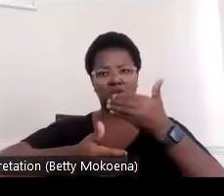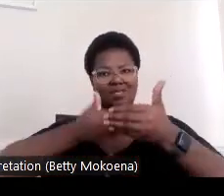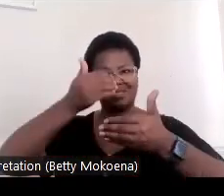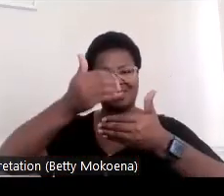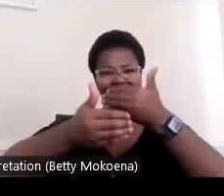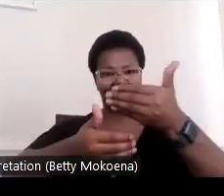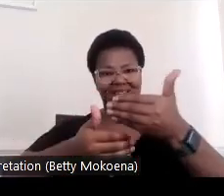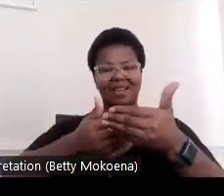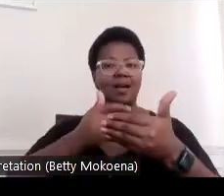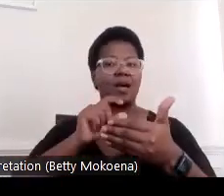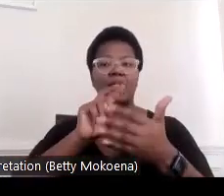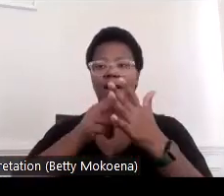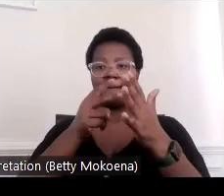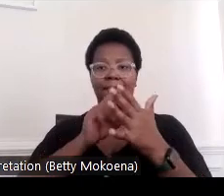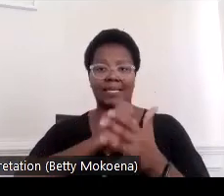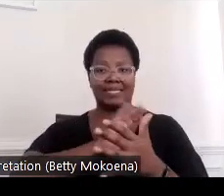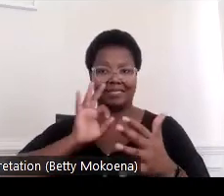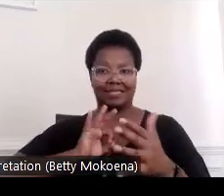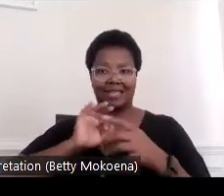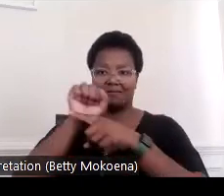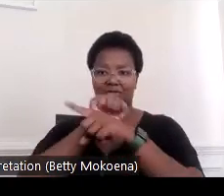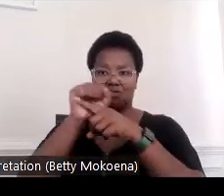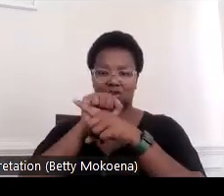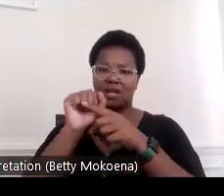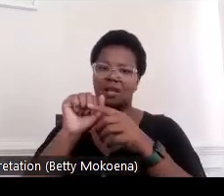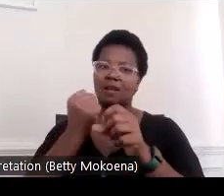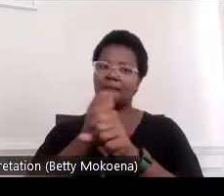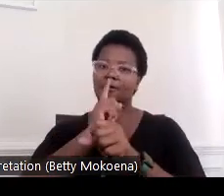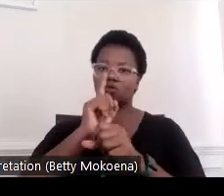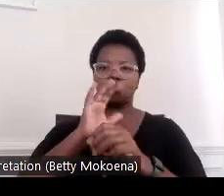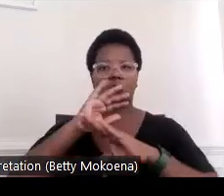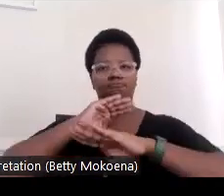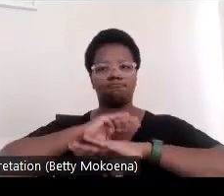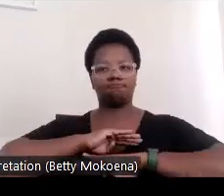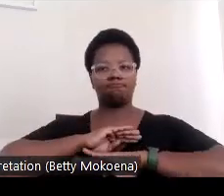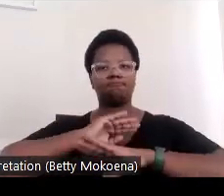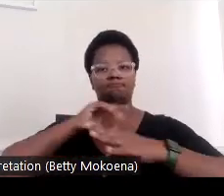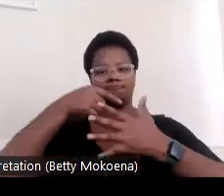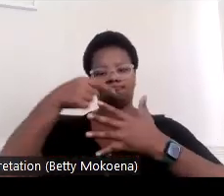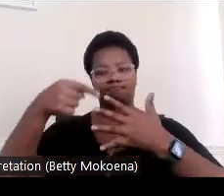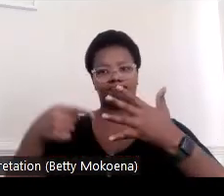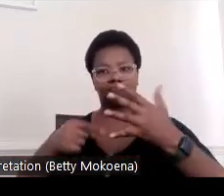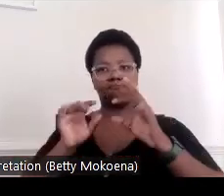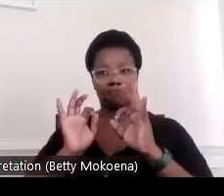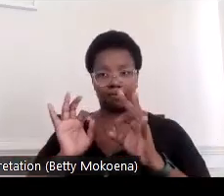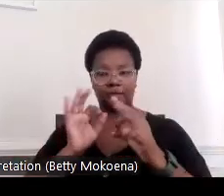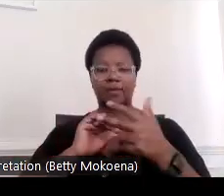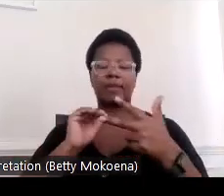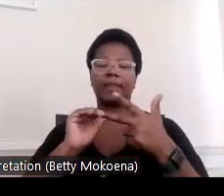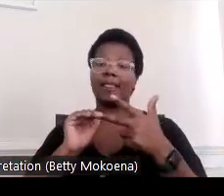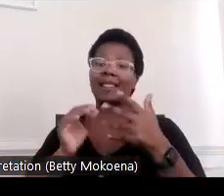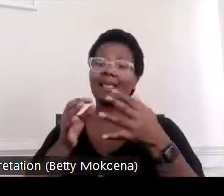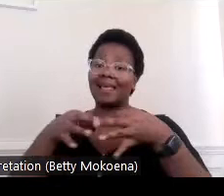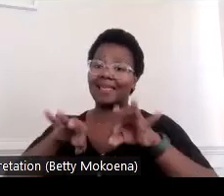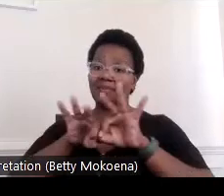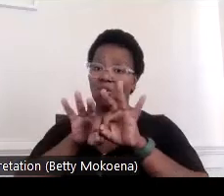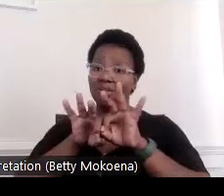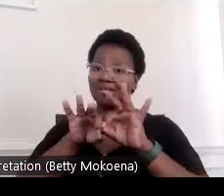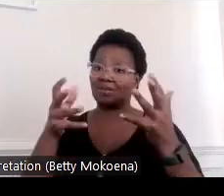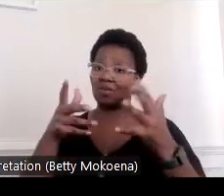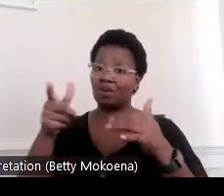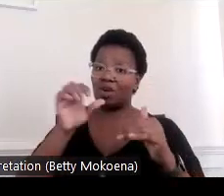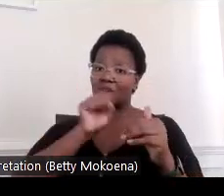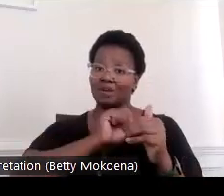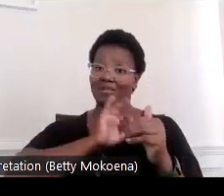personal verdad para asegurar que estos exigencias se habían cumplidas especialmente todo lo que se relaciona a la planificación central de una persona